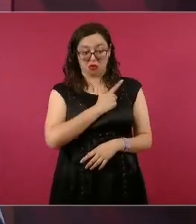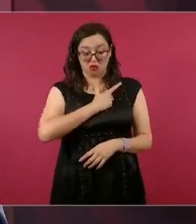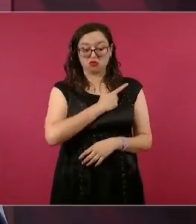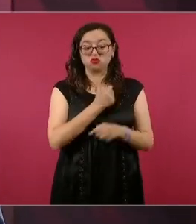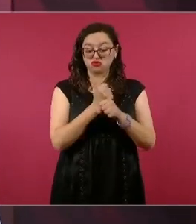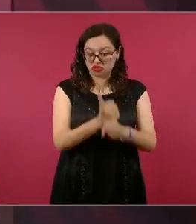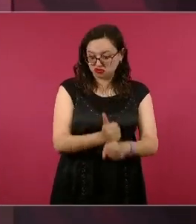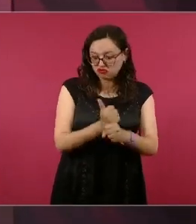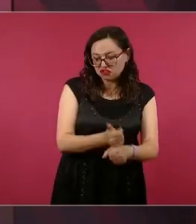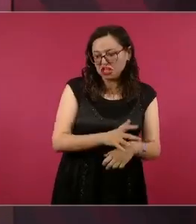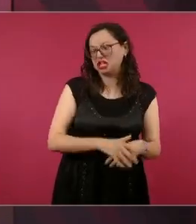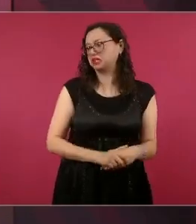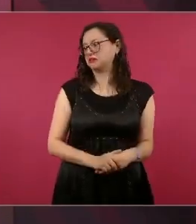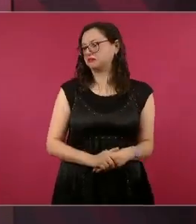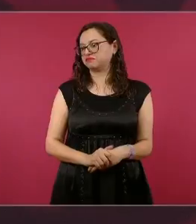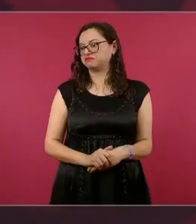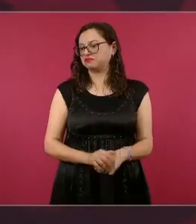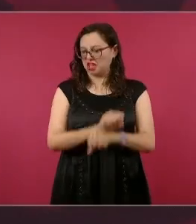quiere ser esclavo,